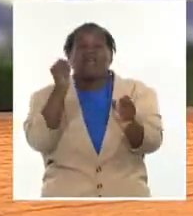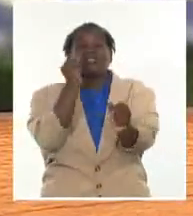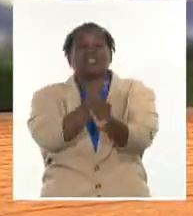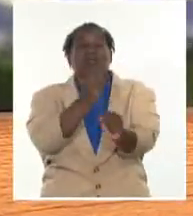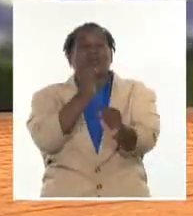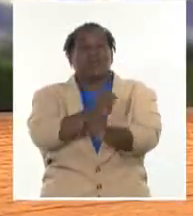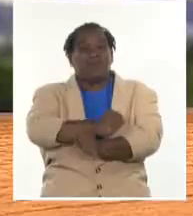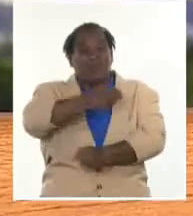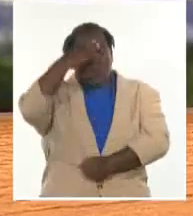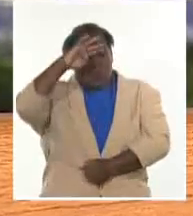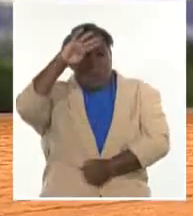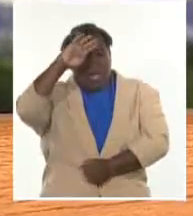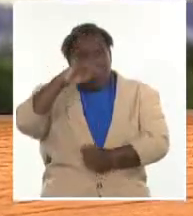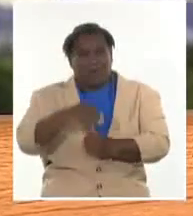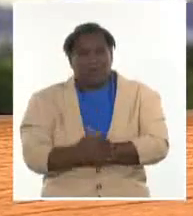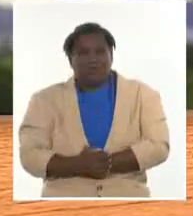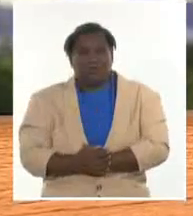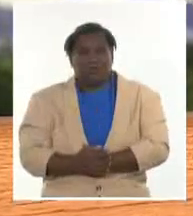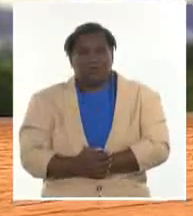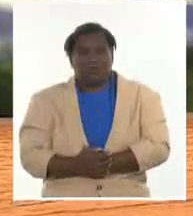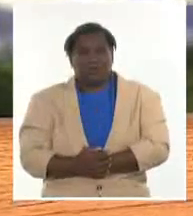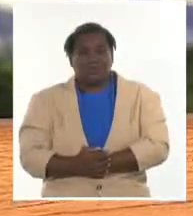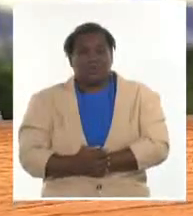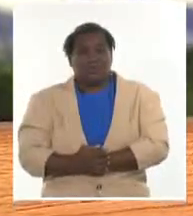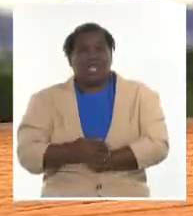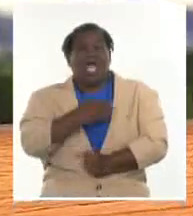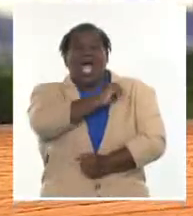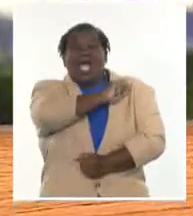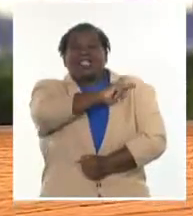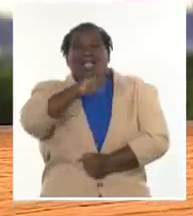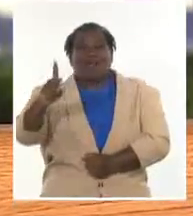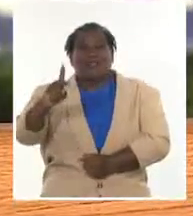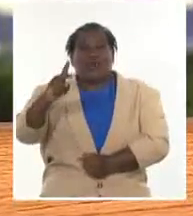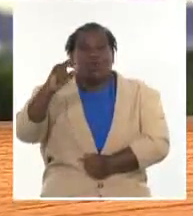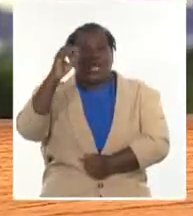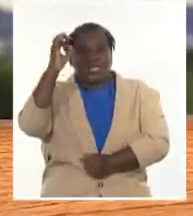cubanos! ¡Viva! ¡Hasta la victoria siempre!